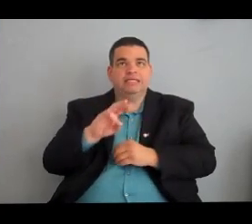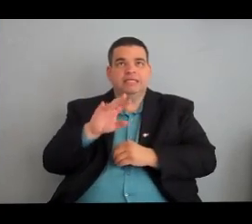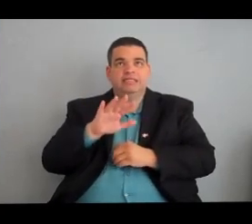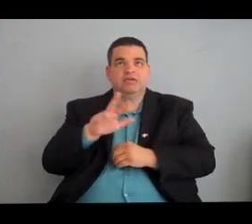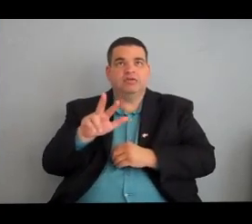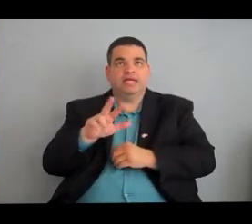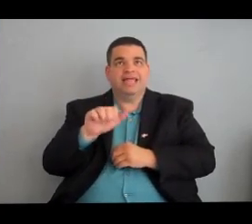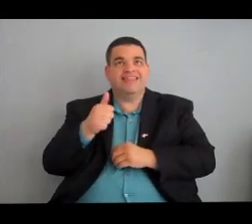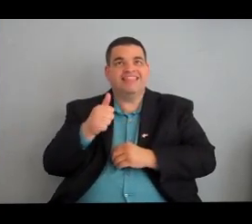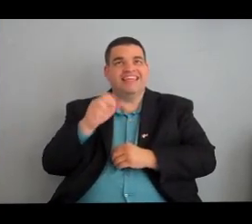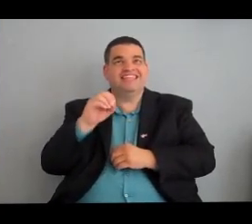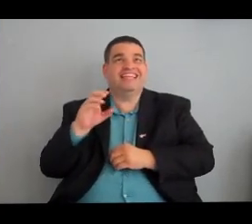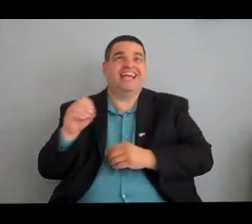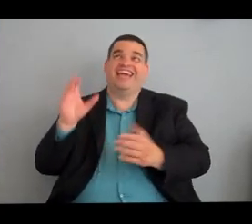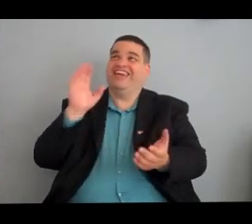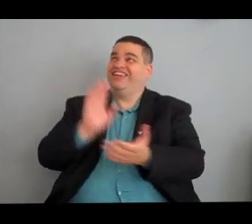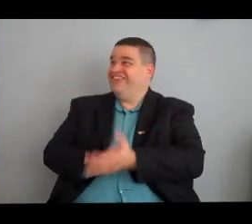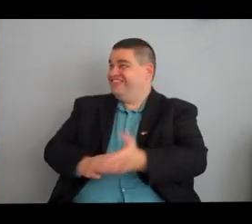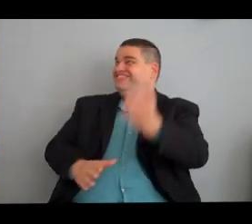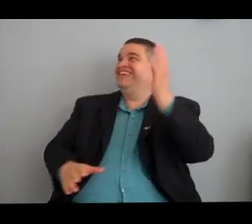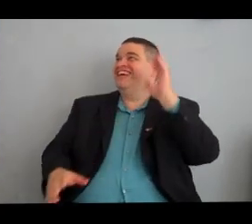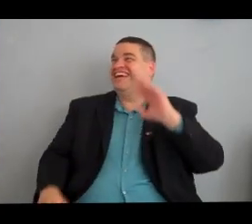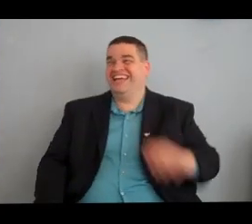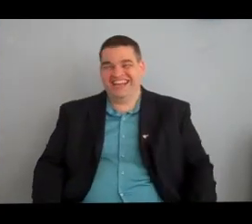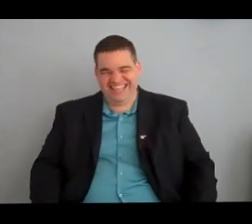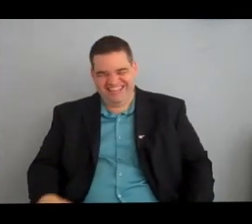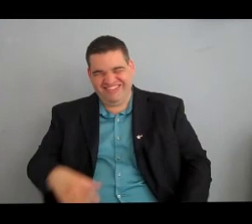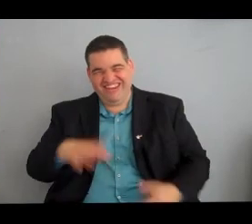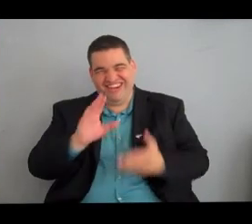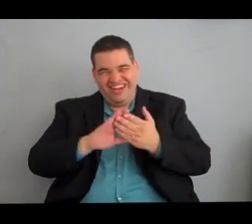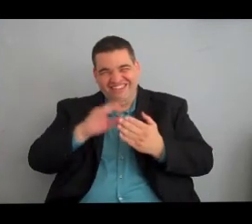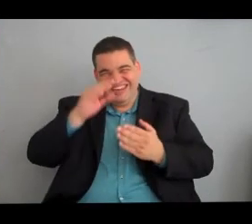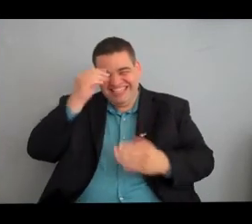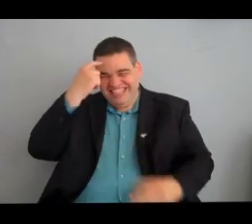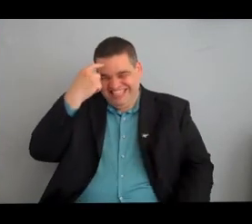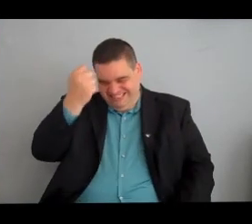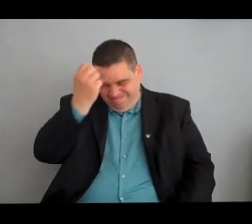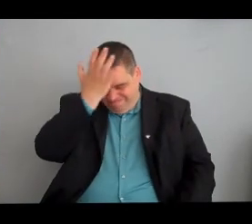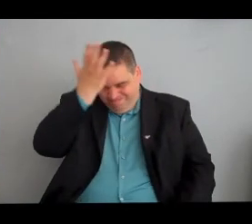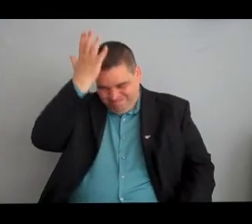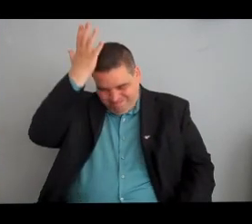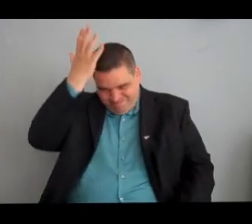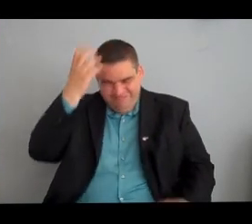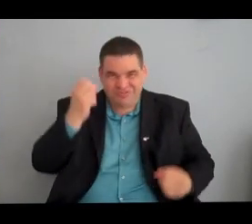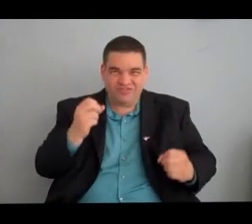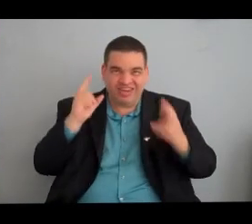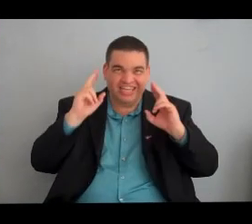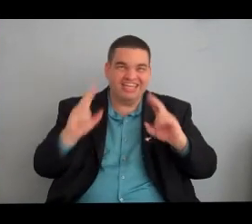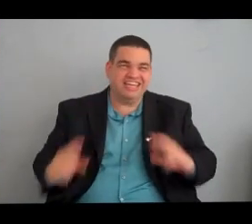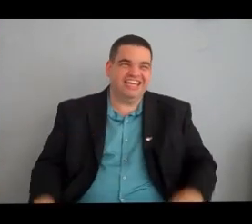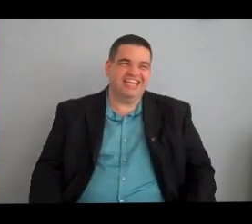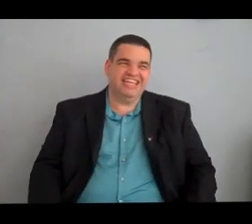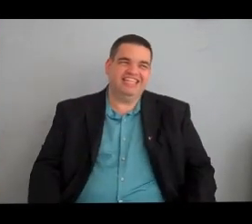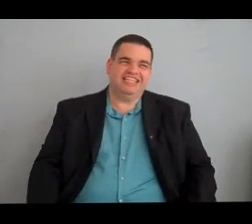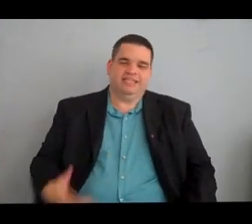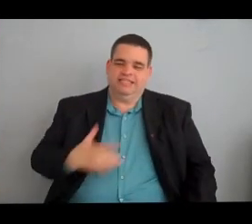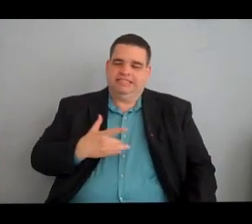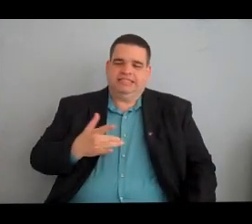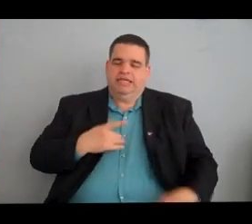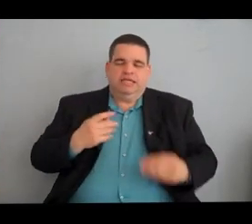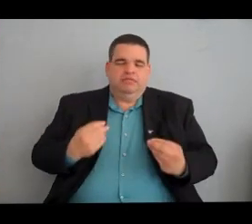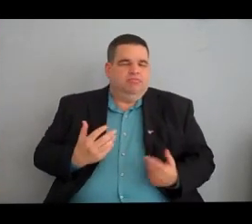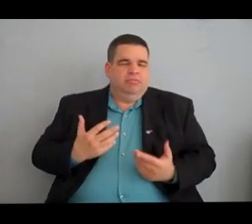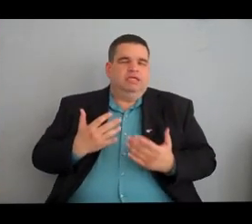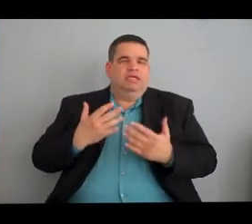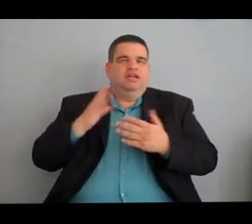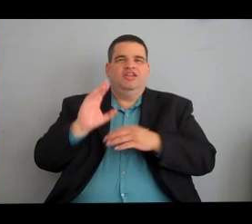753-1000. ¡Viste! ¡Ahí está! Sí, aprendí por fin. Sí. Que el día de Navidad, uno así como le entra el espíritu. Exactamente. Y entonces se